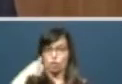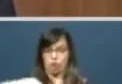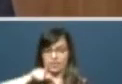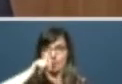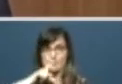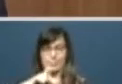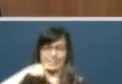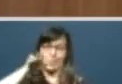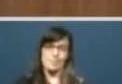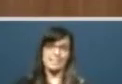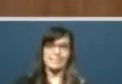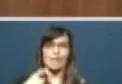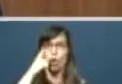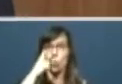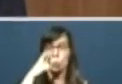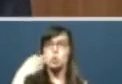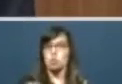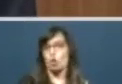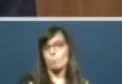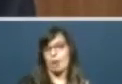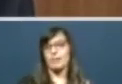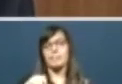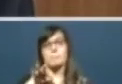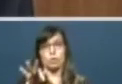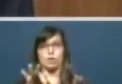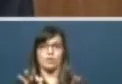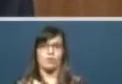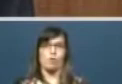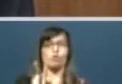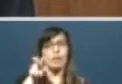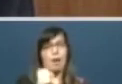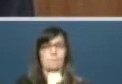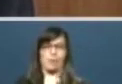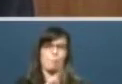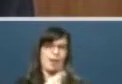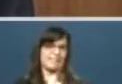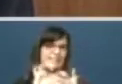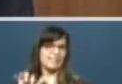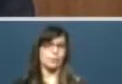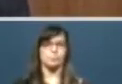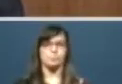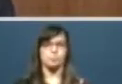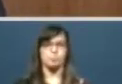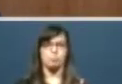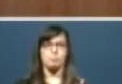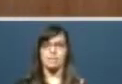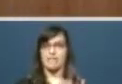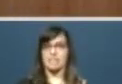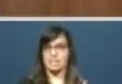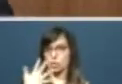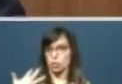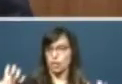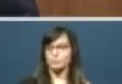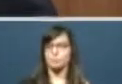de junio tradicionalmente muy favorable en castilla y león' en materia de empleo señorías nuestro